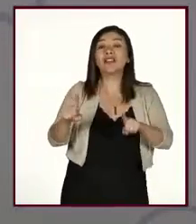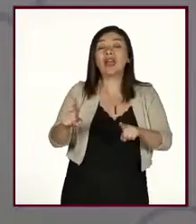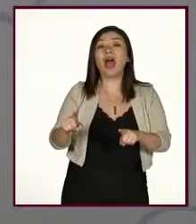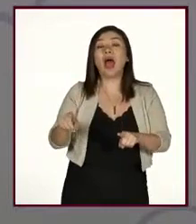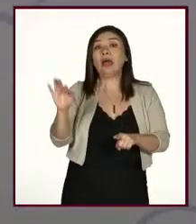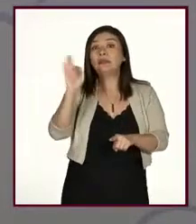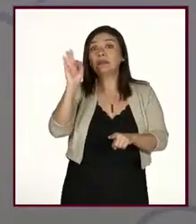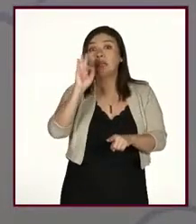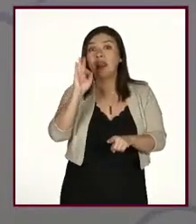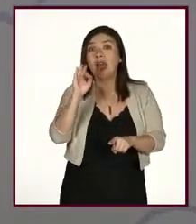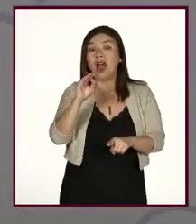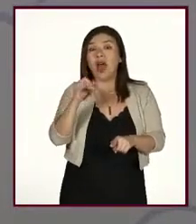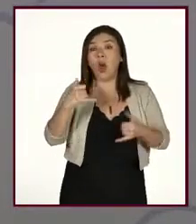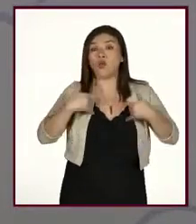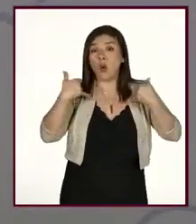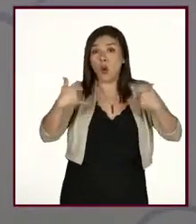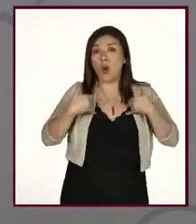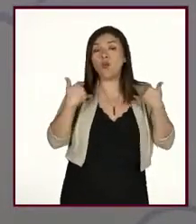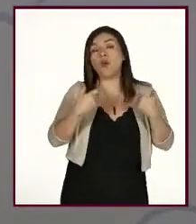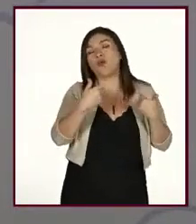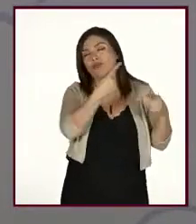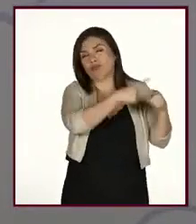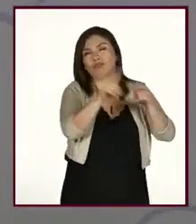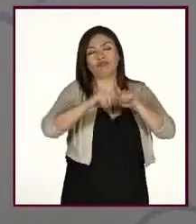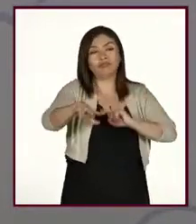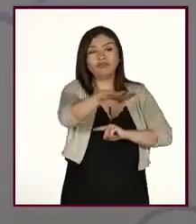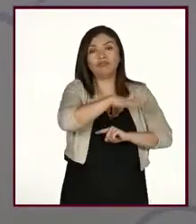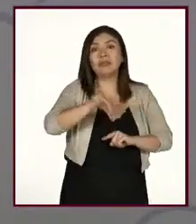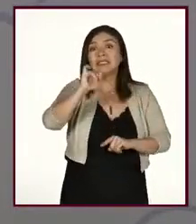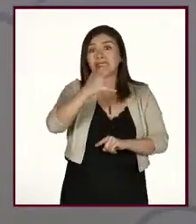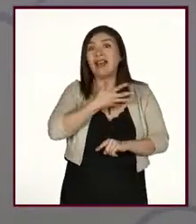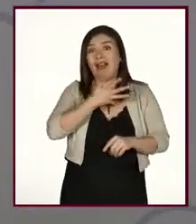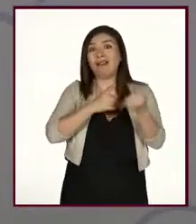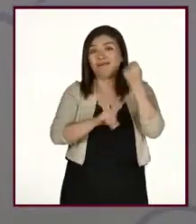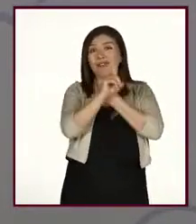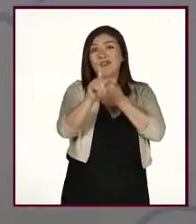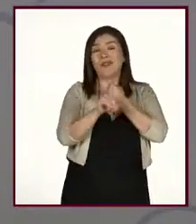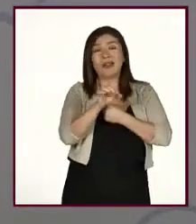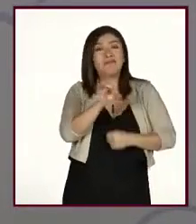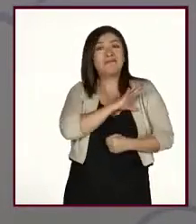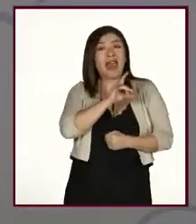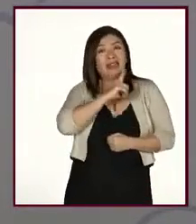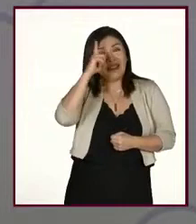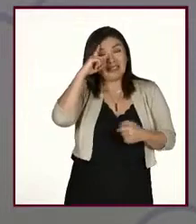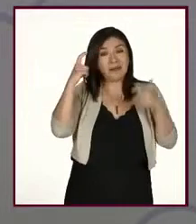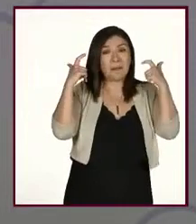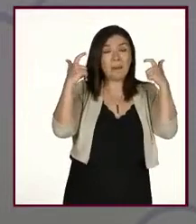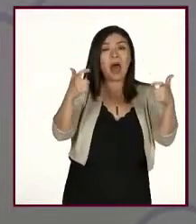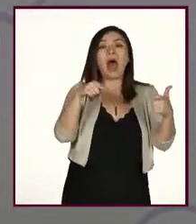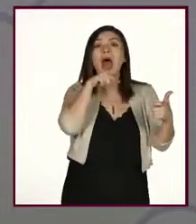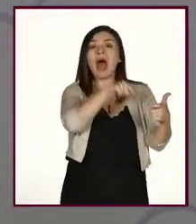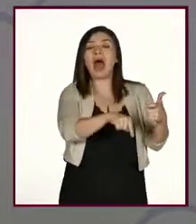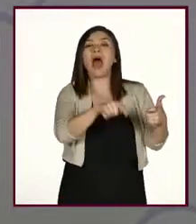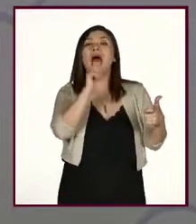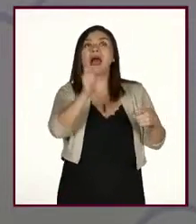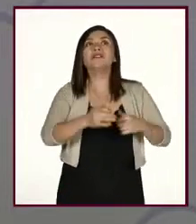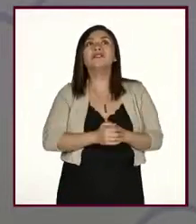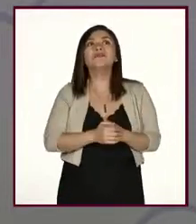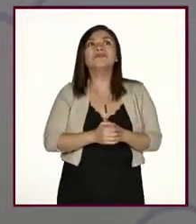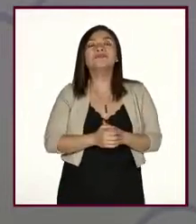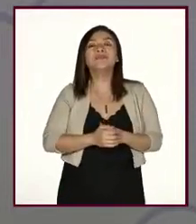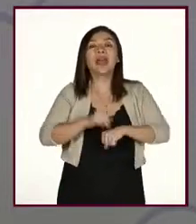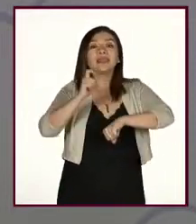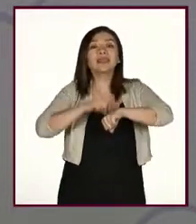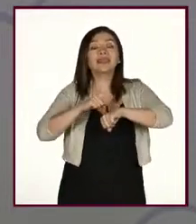chicos, chicas y adolescentes con trastorno de ansiedad generalizada, el tiempo, digamos, en el